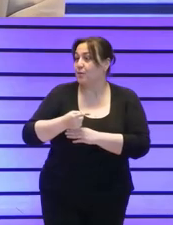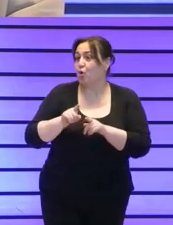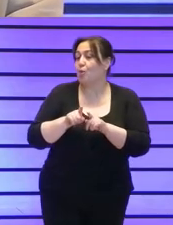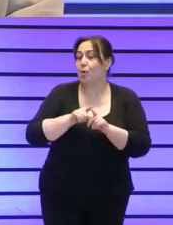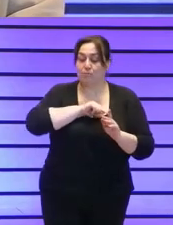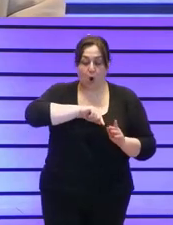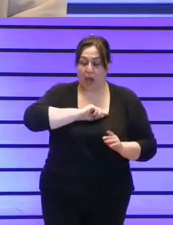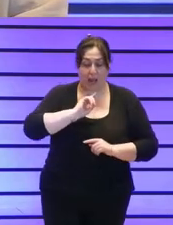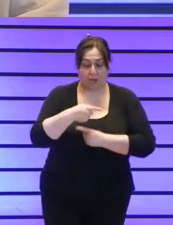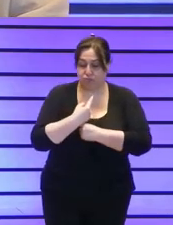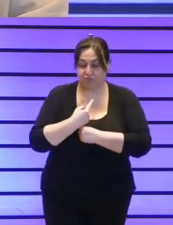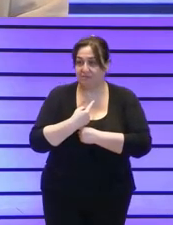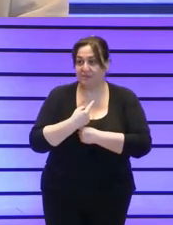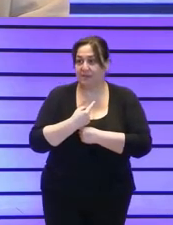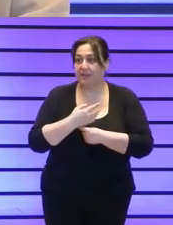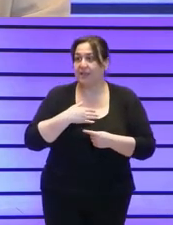¿no? Es decir,